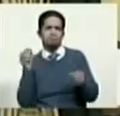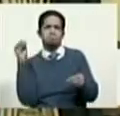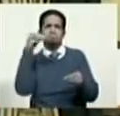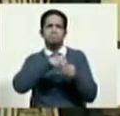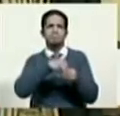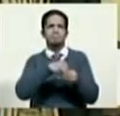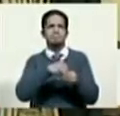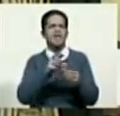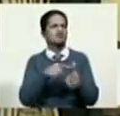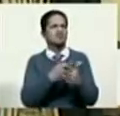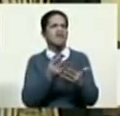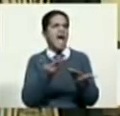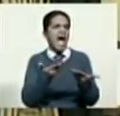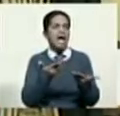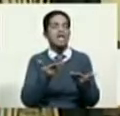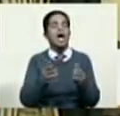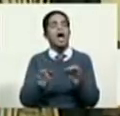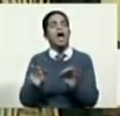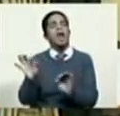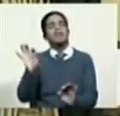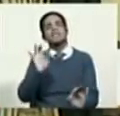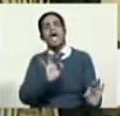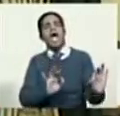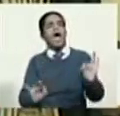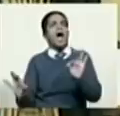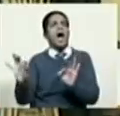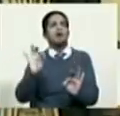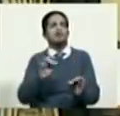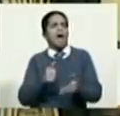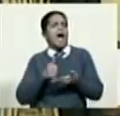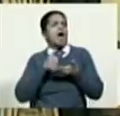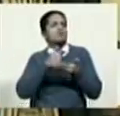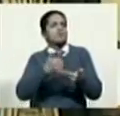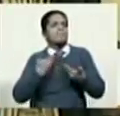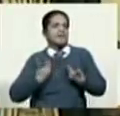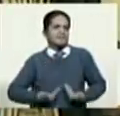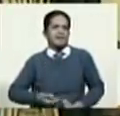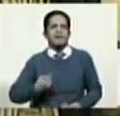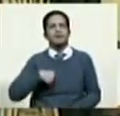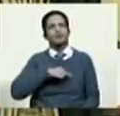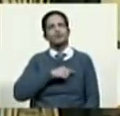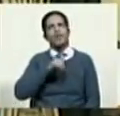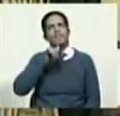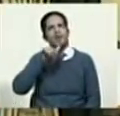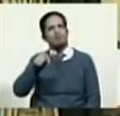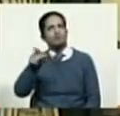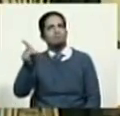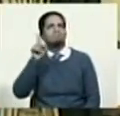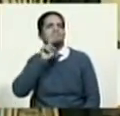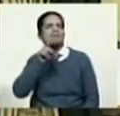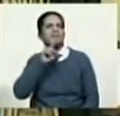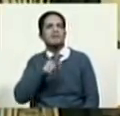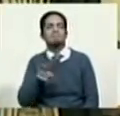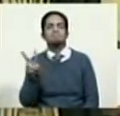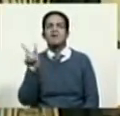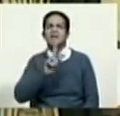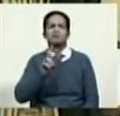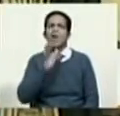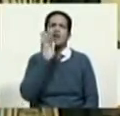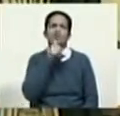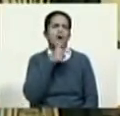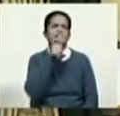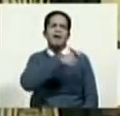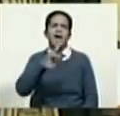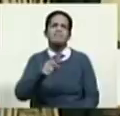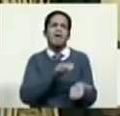show de la ayuda humanitaria. Y nosotros nos plantamos a denunciar este show. Sencillo, en Venezuela no hay mendigos. No